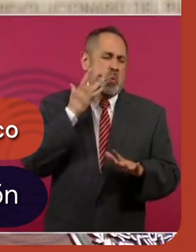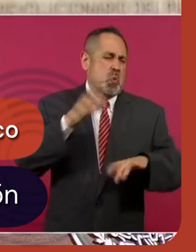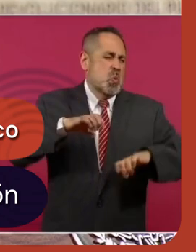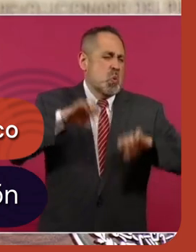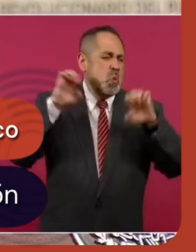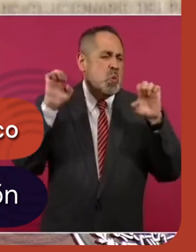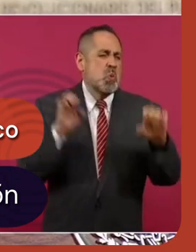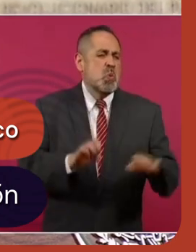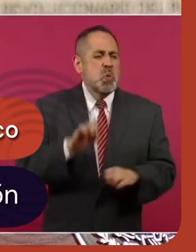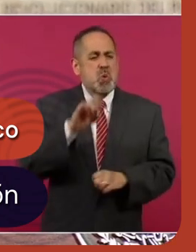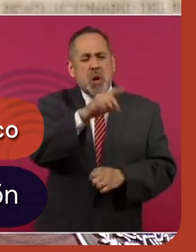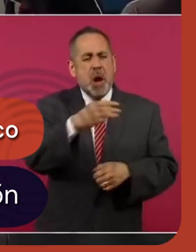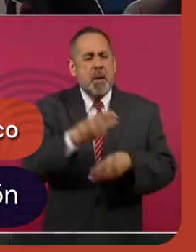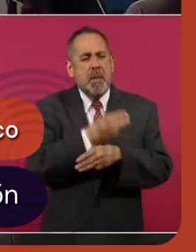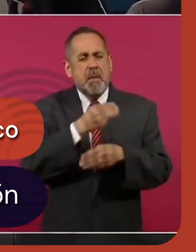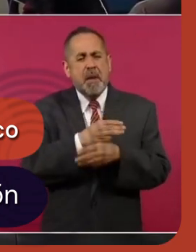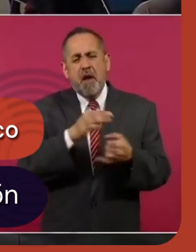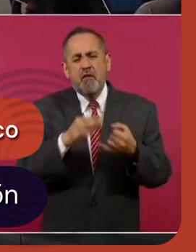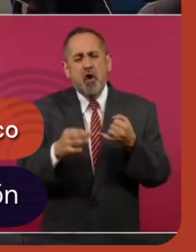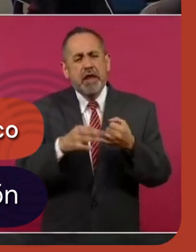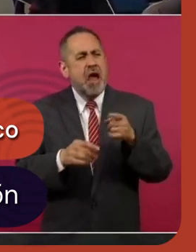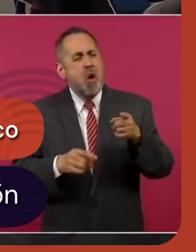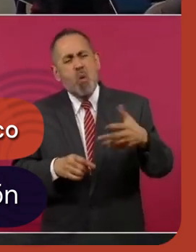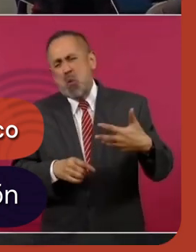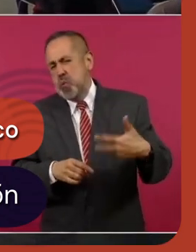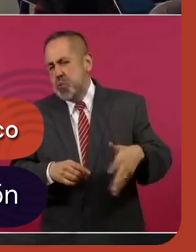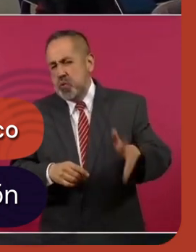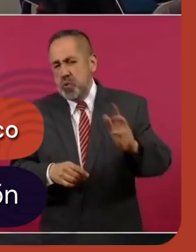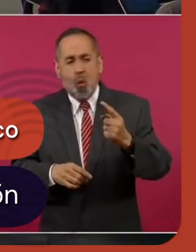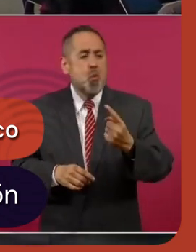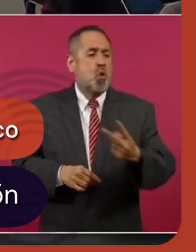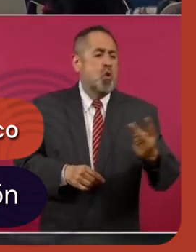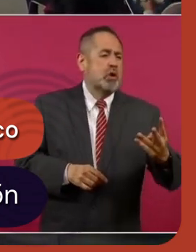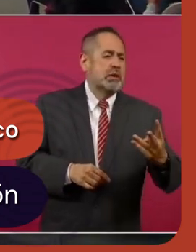pero no uno, dos, tres, sino